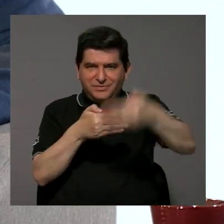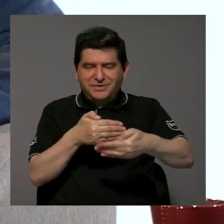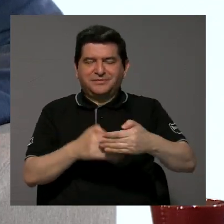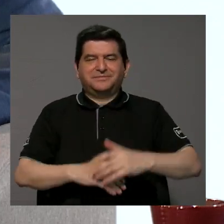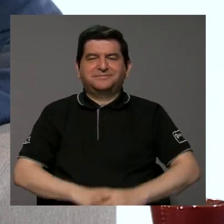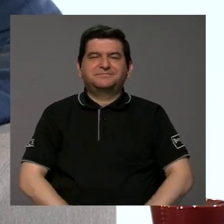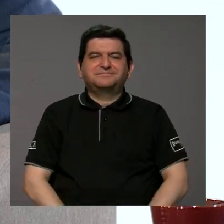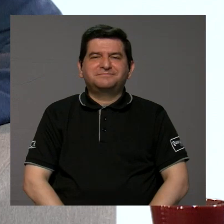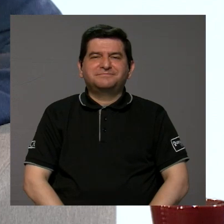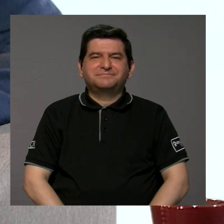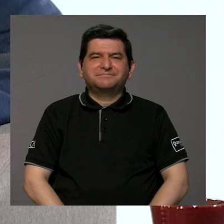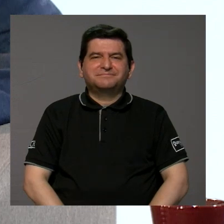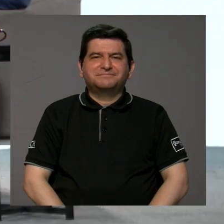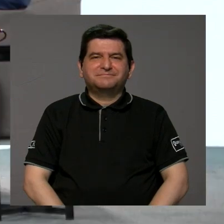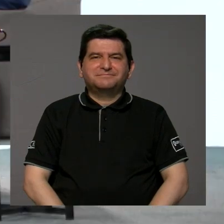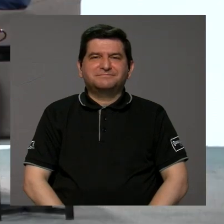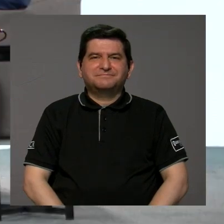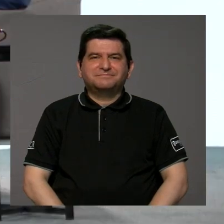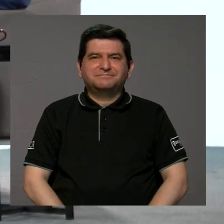todos ustedes.